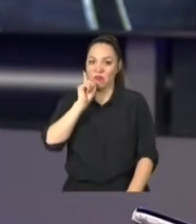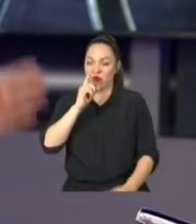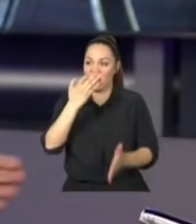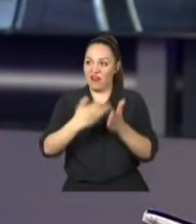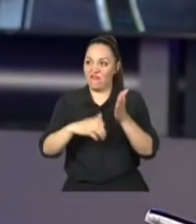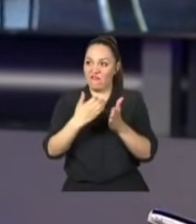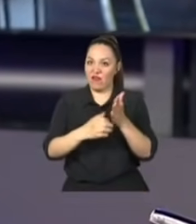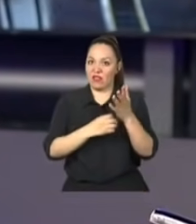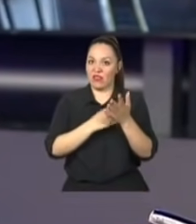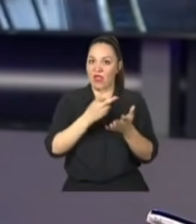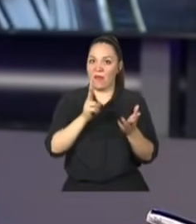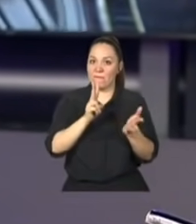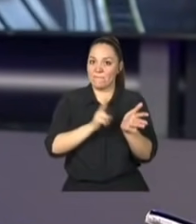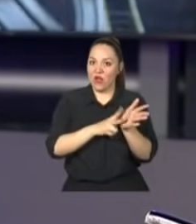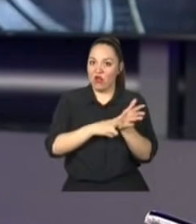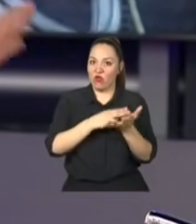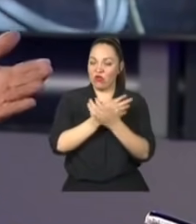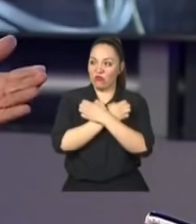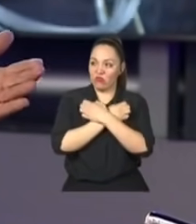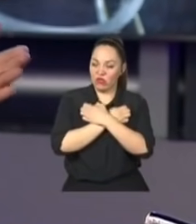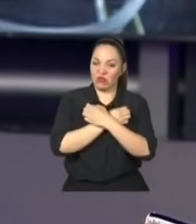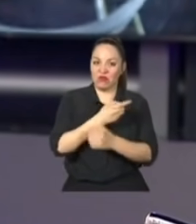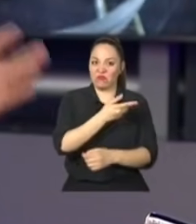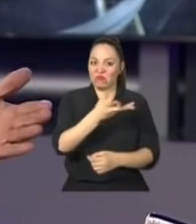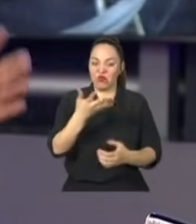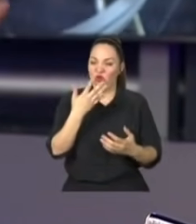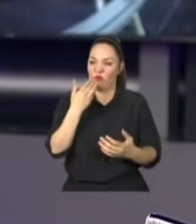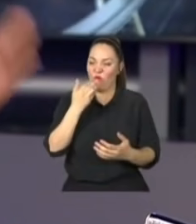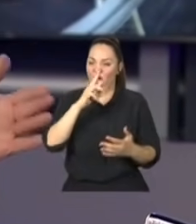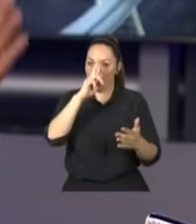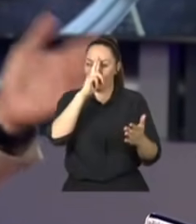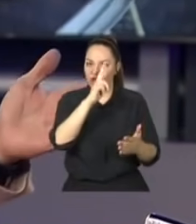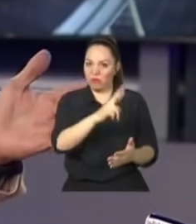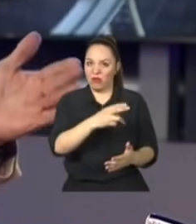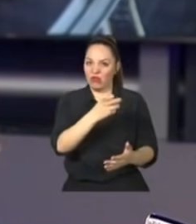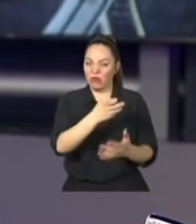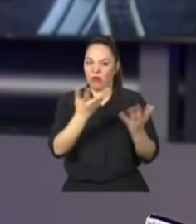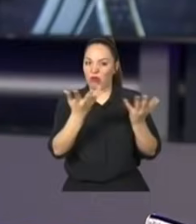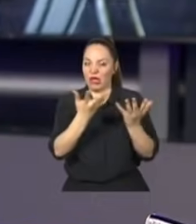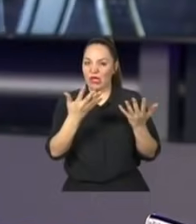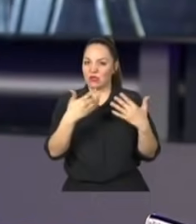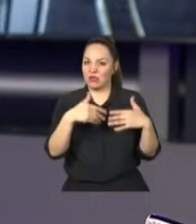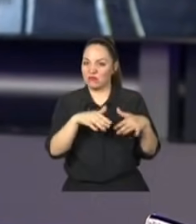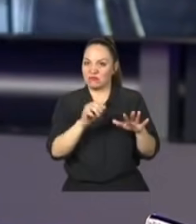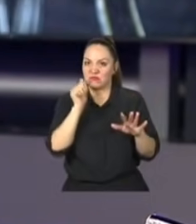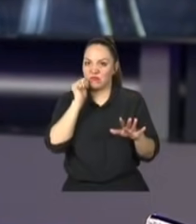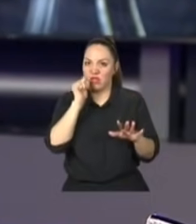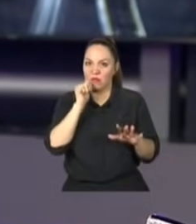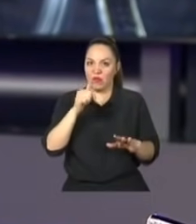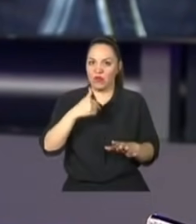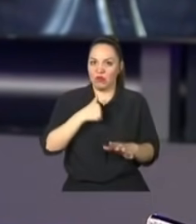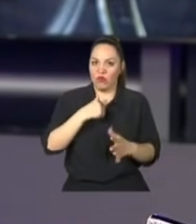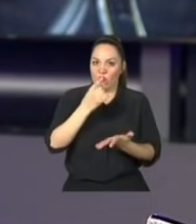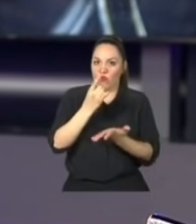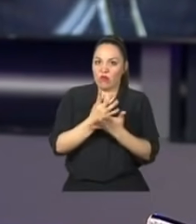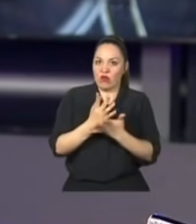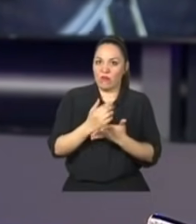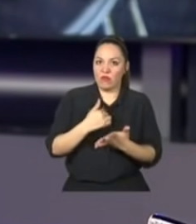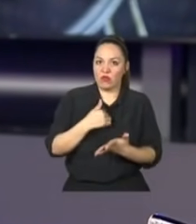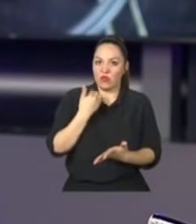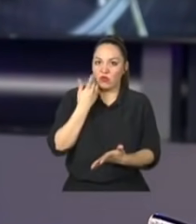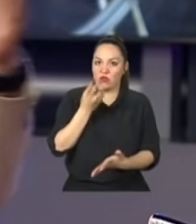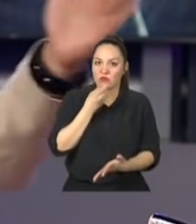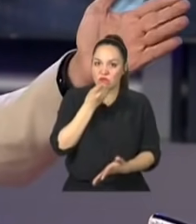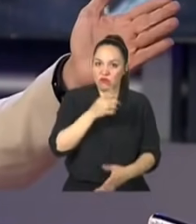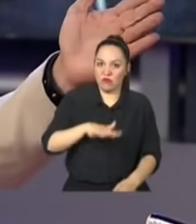personas respetables en la sociedad por lo que hicieron y por lo que hacen fuera. Yo soy un personaje que yo quiero decirle al público